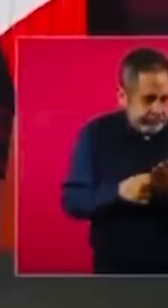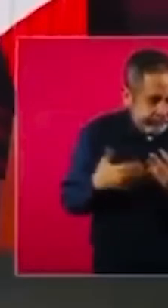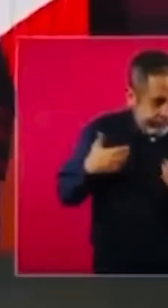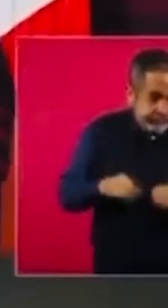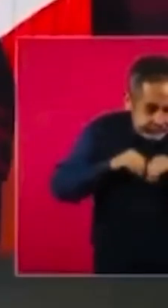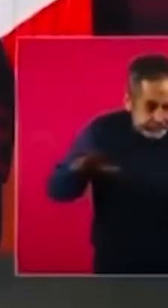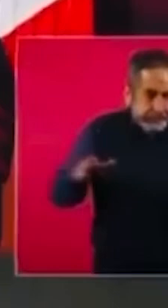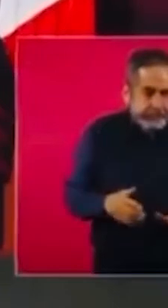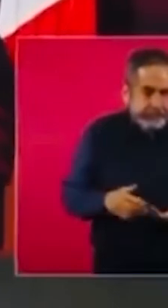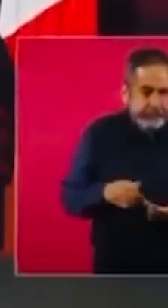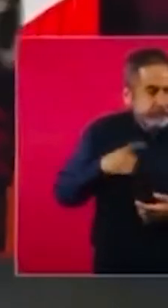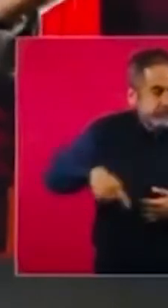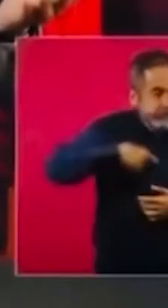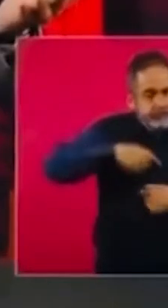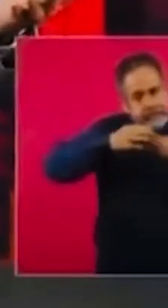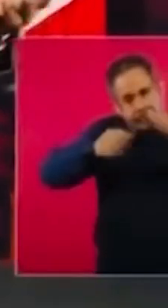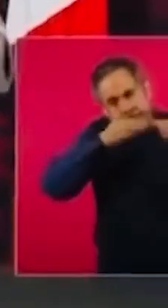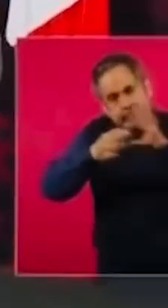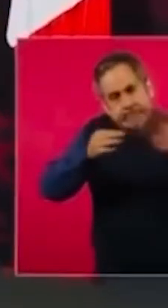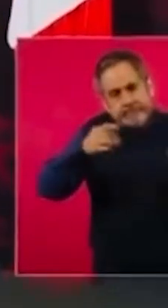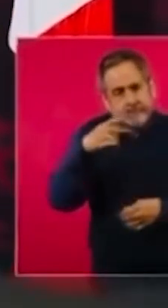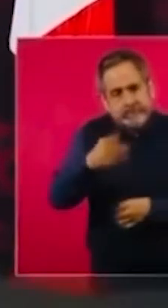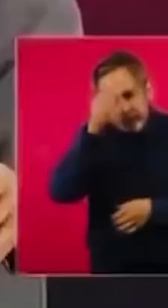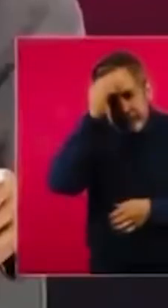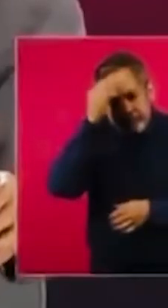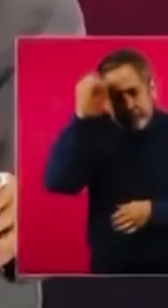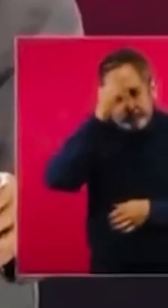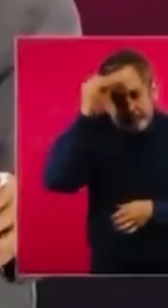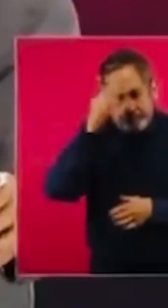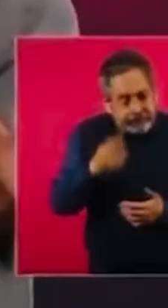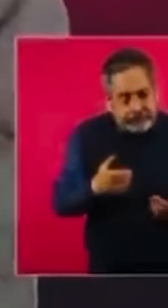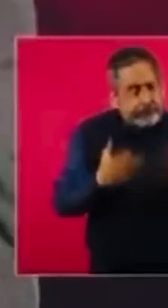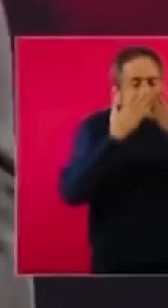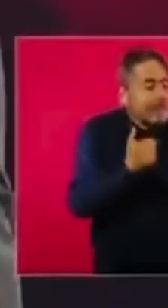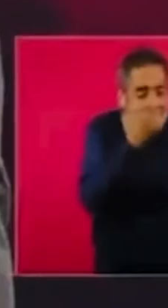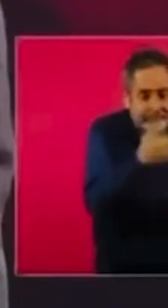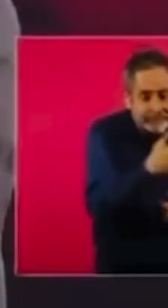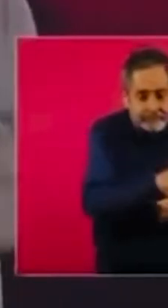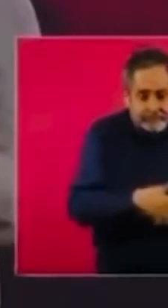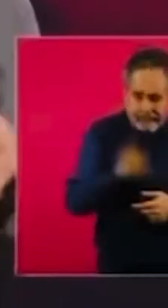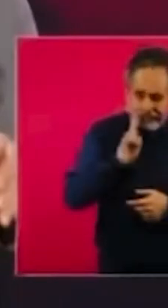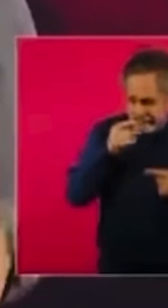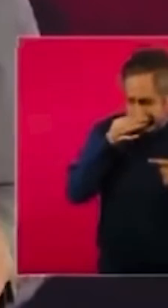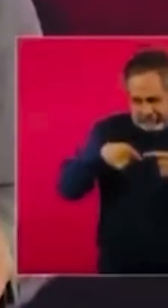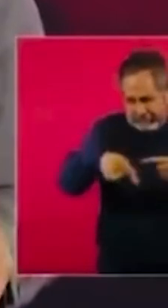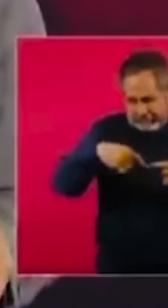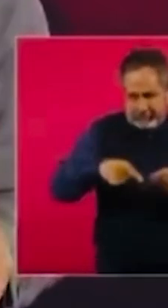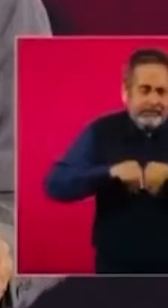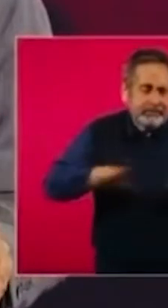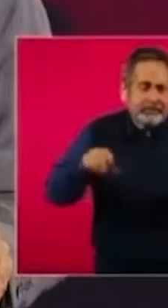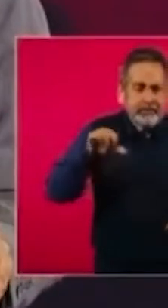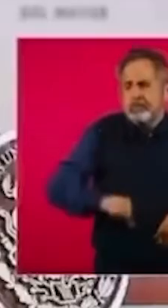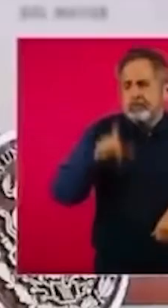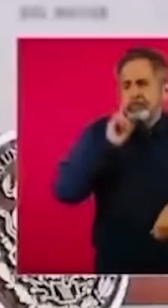legal para detener la reforma al Poder Judicial y no existe ningún fundamento legal. Añadió López Obrador que según